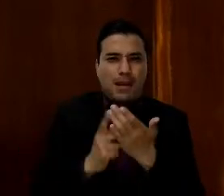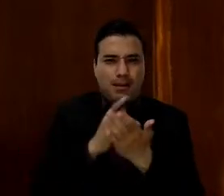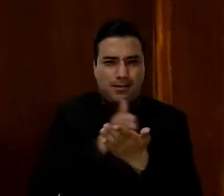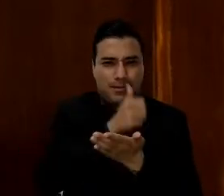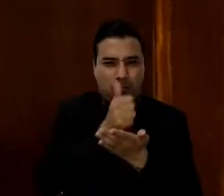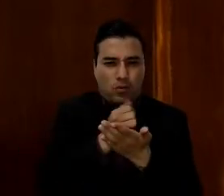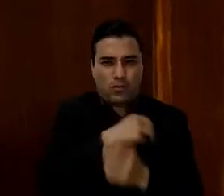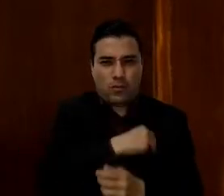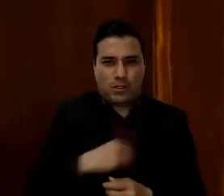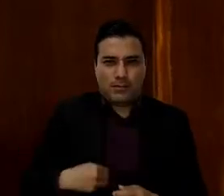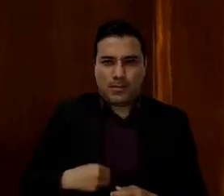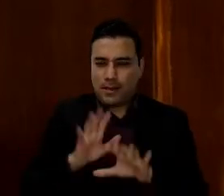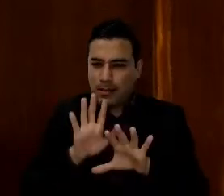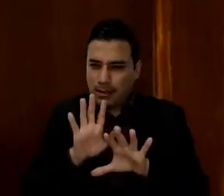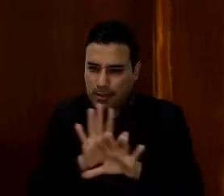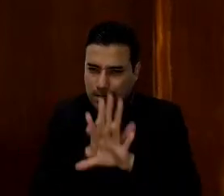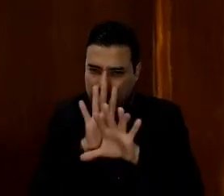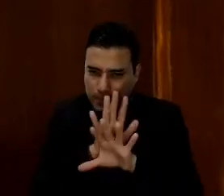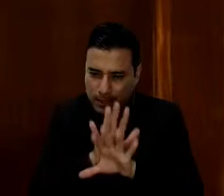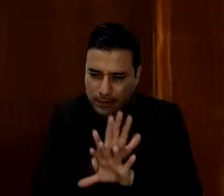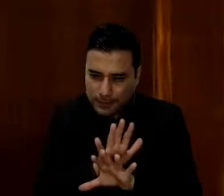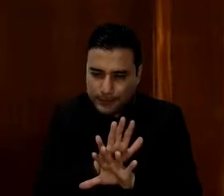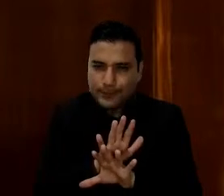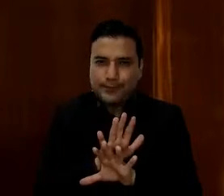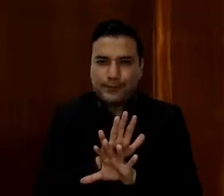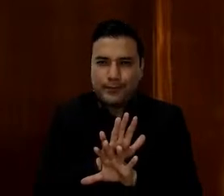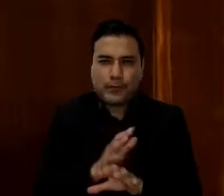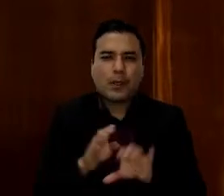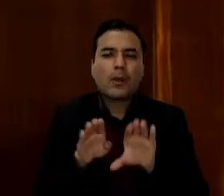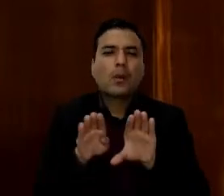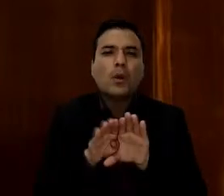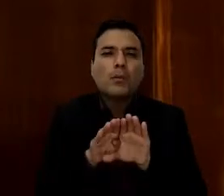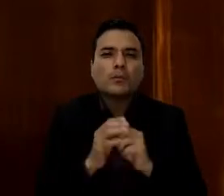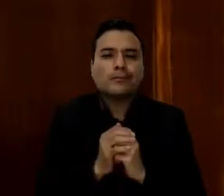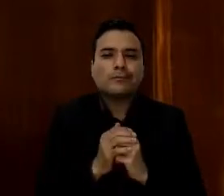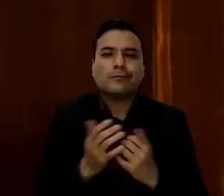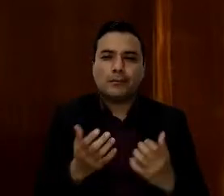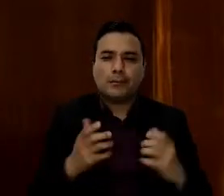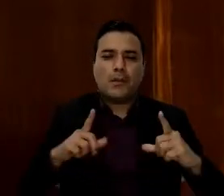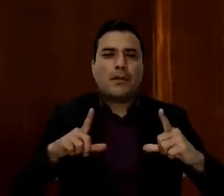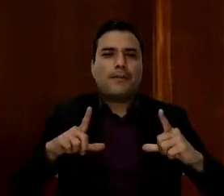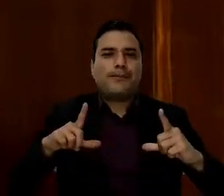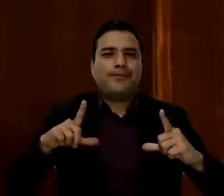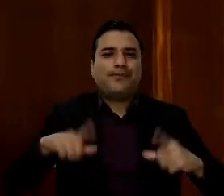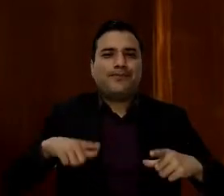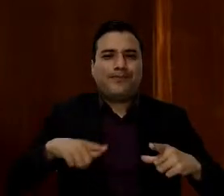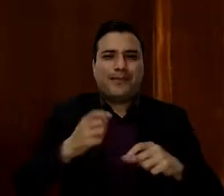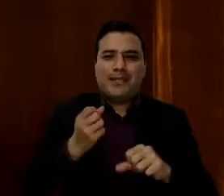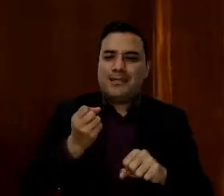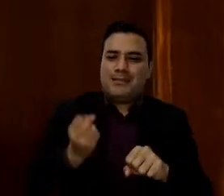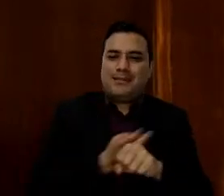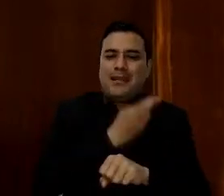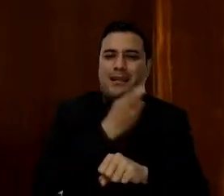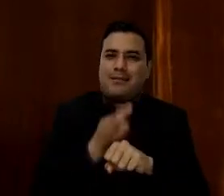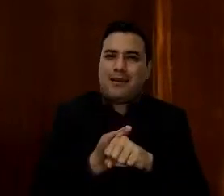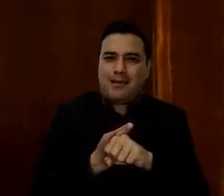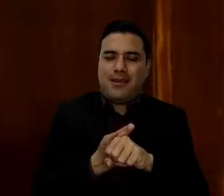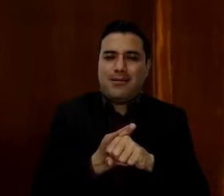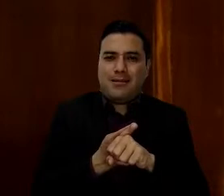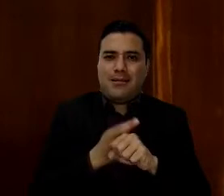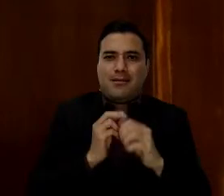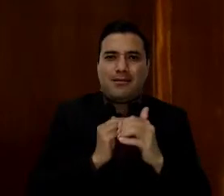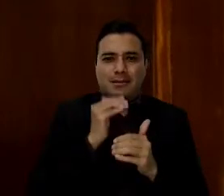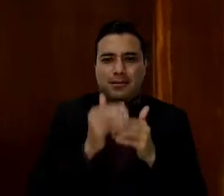urbano municipales, con información vertida en el portal web de la Secretaría